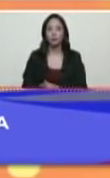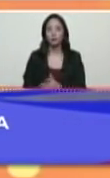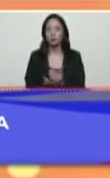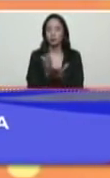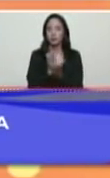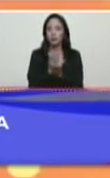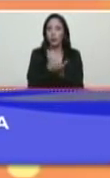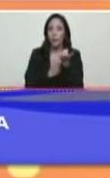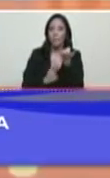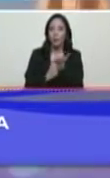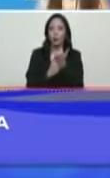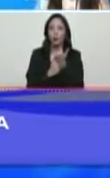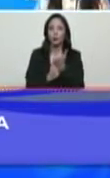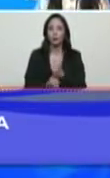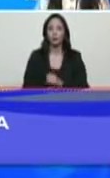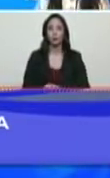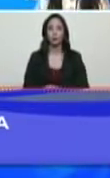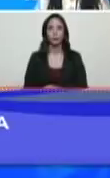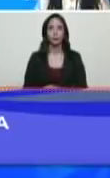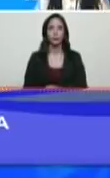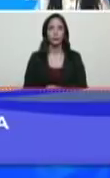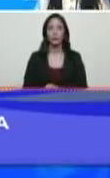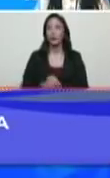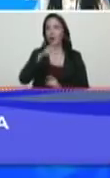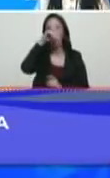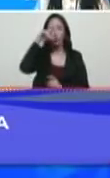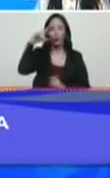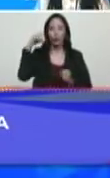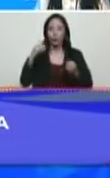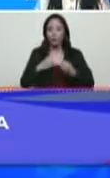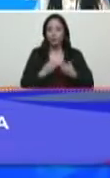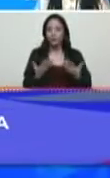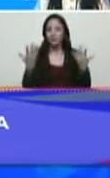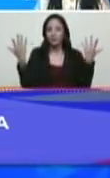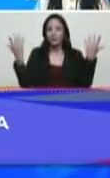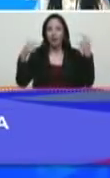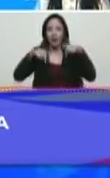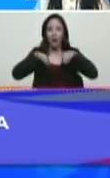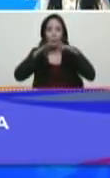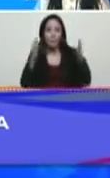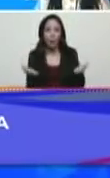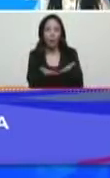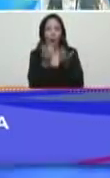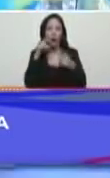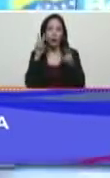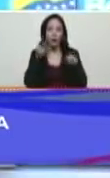dudas. Dios se inspiró en el paraíso para crear a nuestro país,